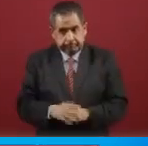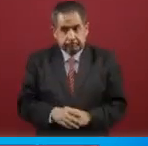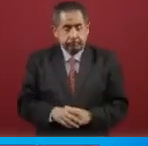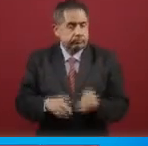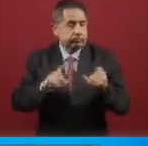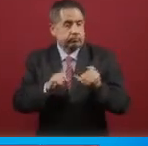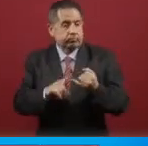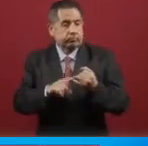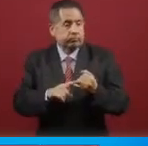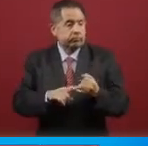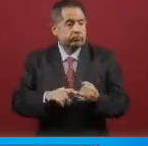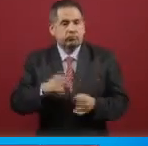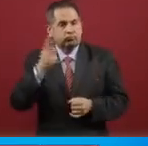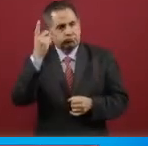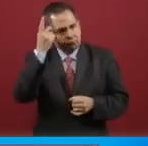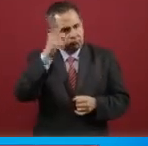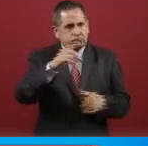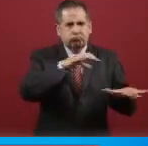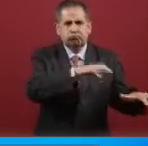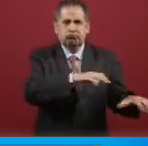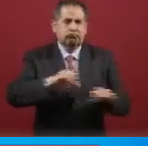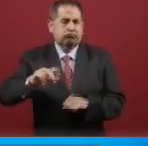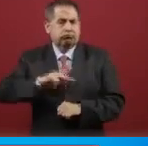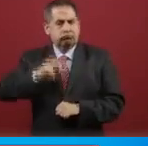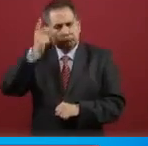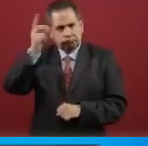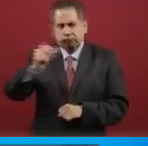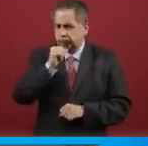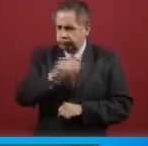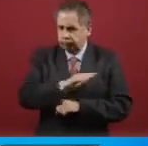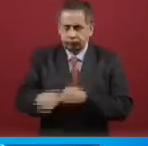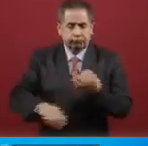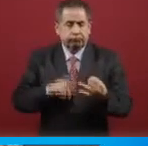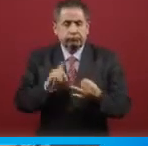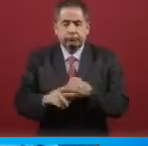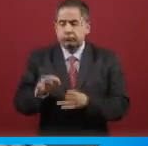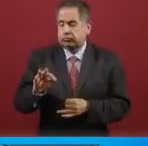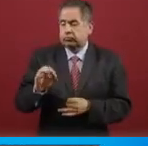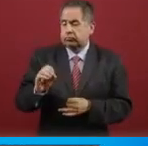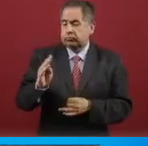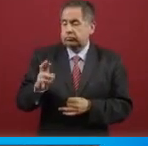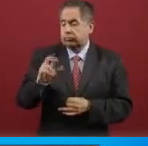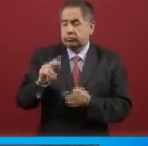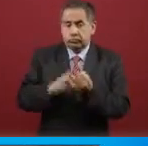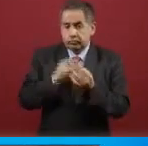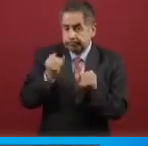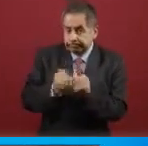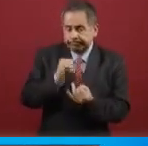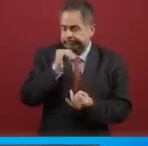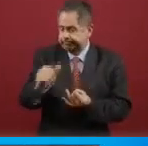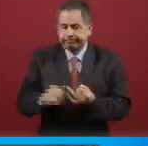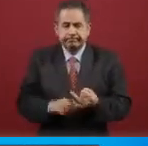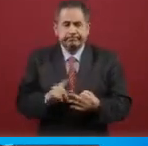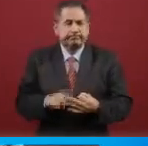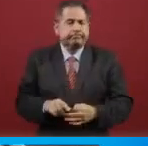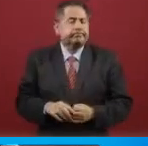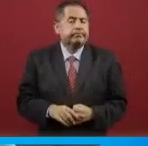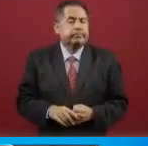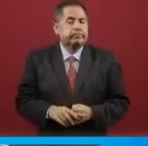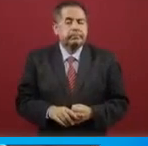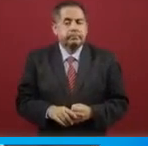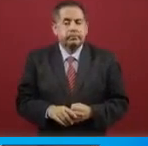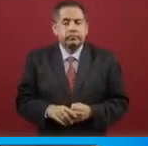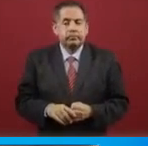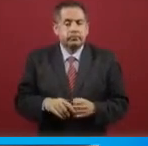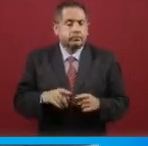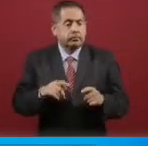de Interjet. Y el funcionario que ofrezca la condonación o cancelación de impuestos incurriría en un delito. El único rescate que realiza el